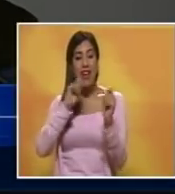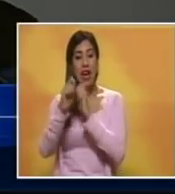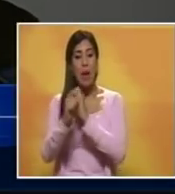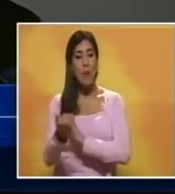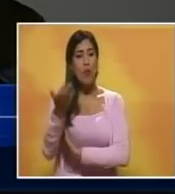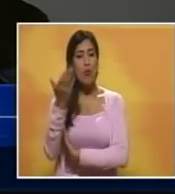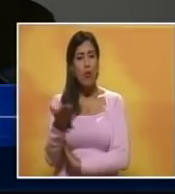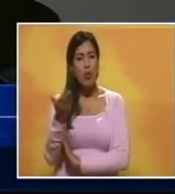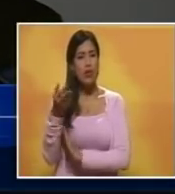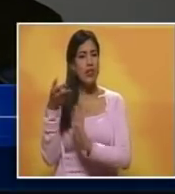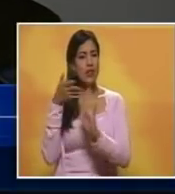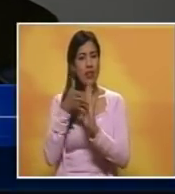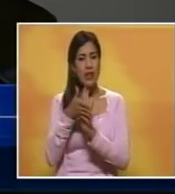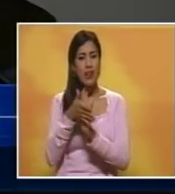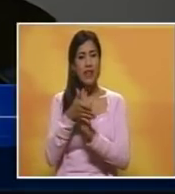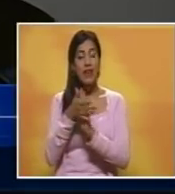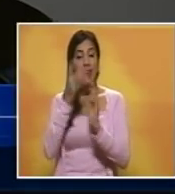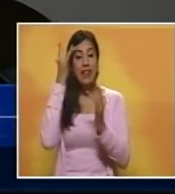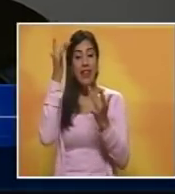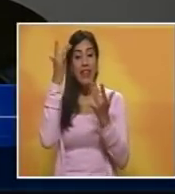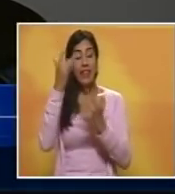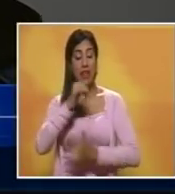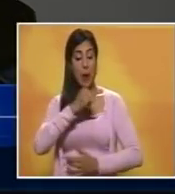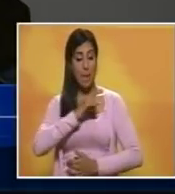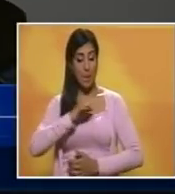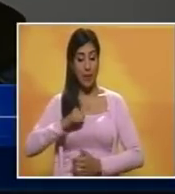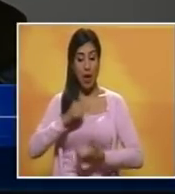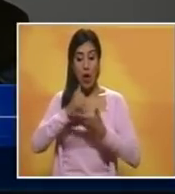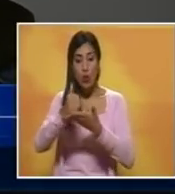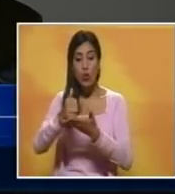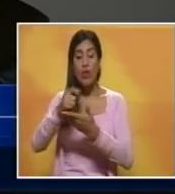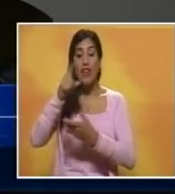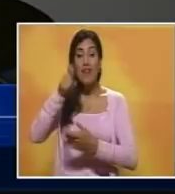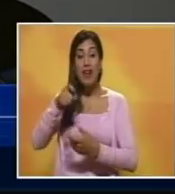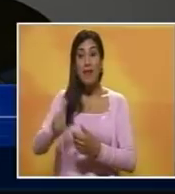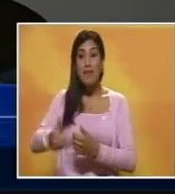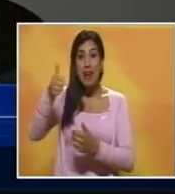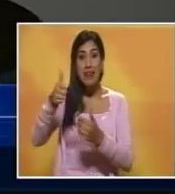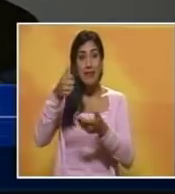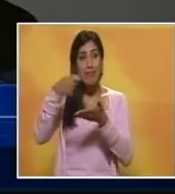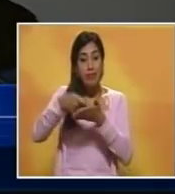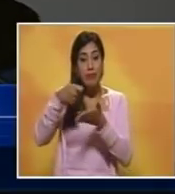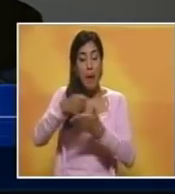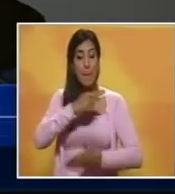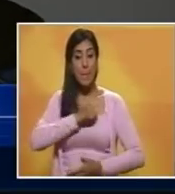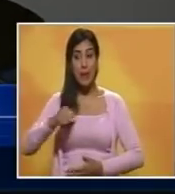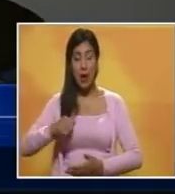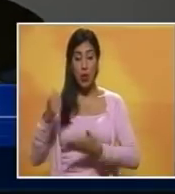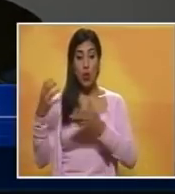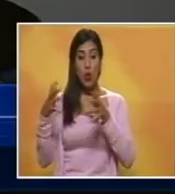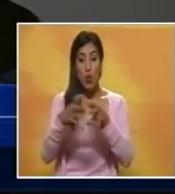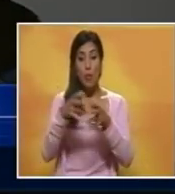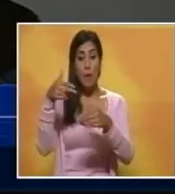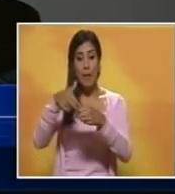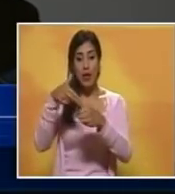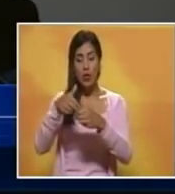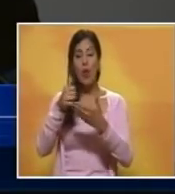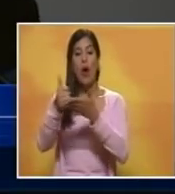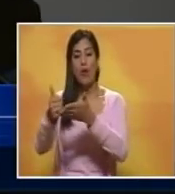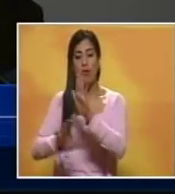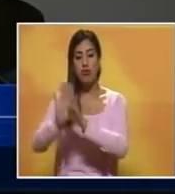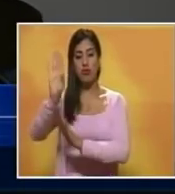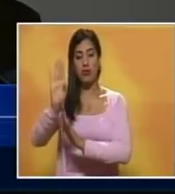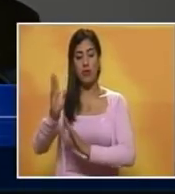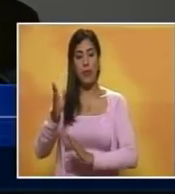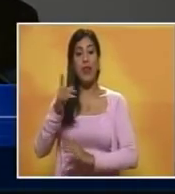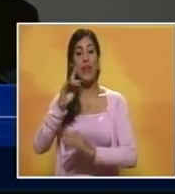más importante la iniciativa privada. Vamos a necesitar más inversiones privadas en el sector petrolero y de